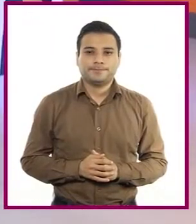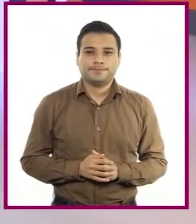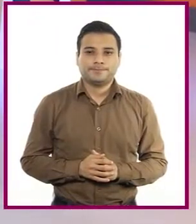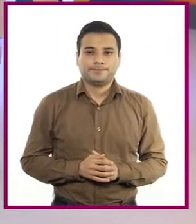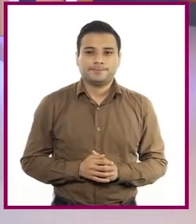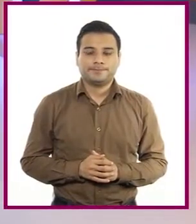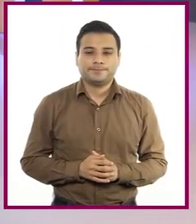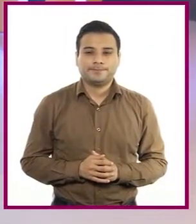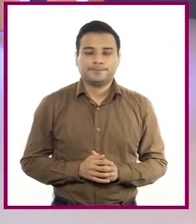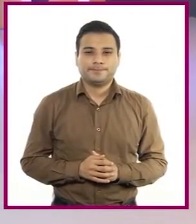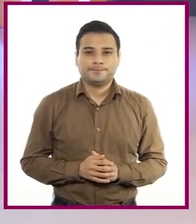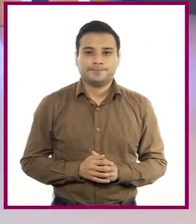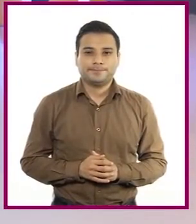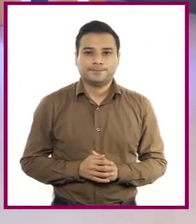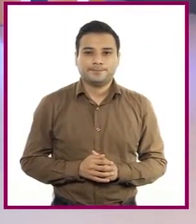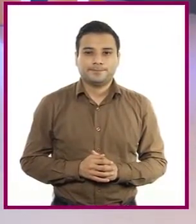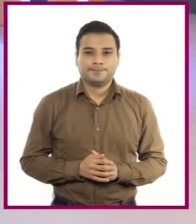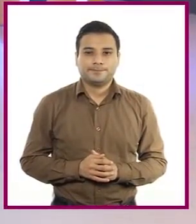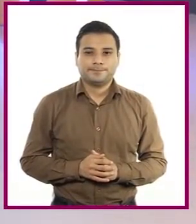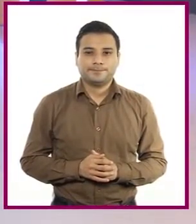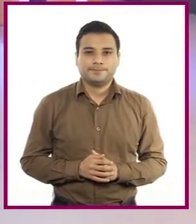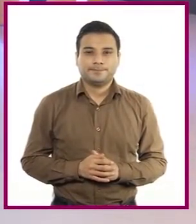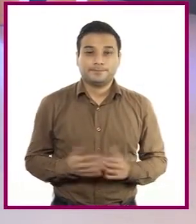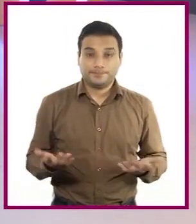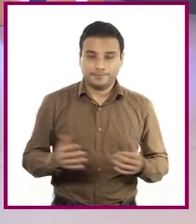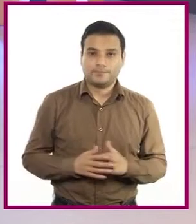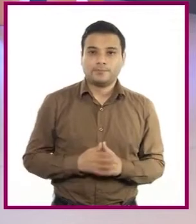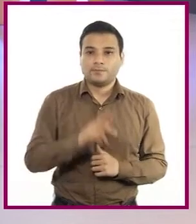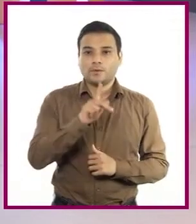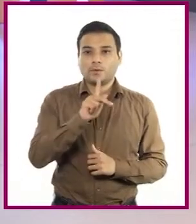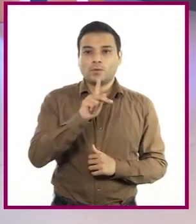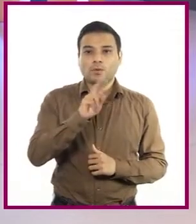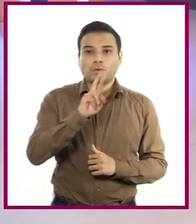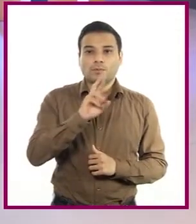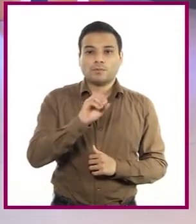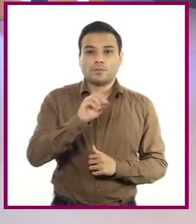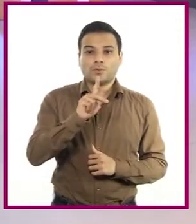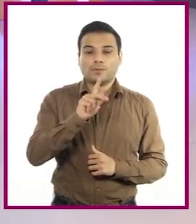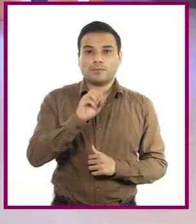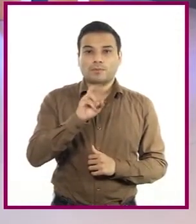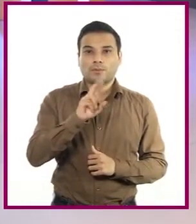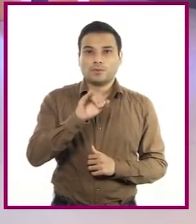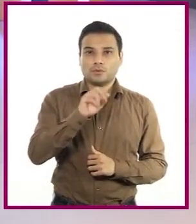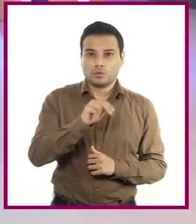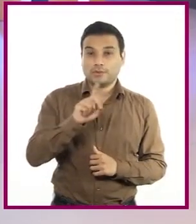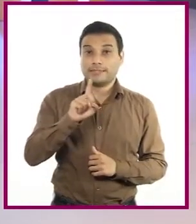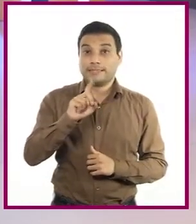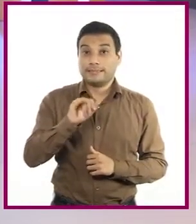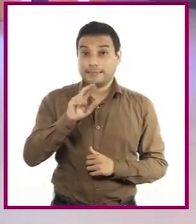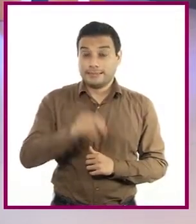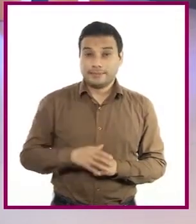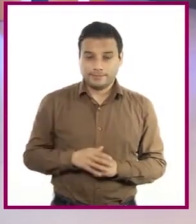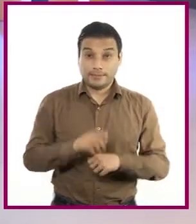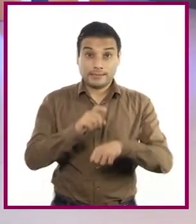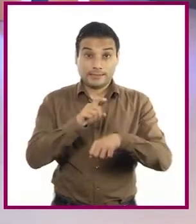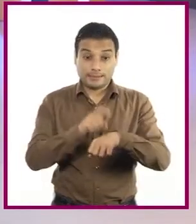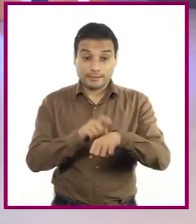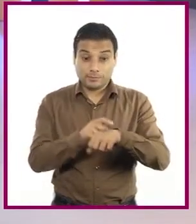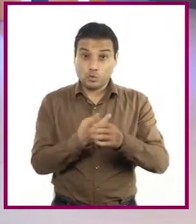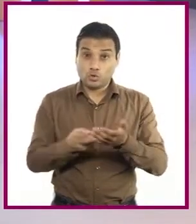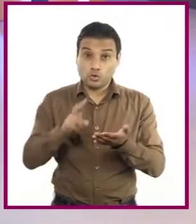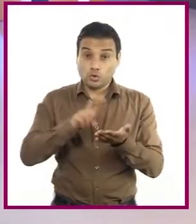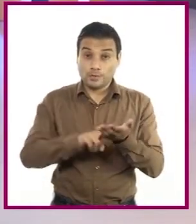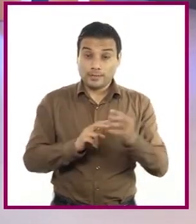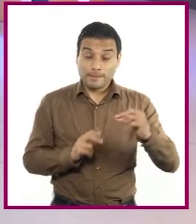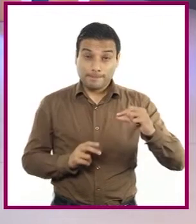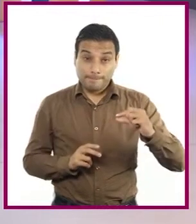Como ocurre en las relaciones de proporcionalidad directa, en este caso, si el tiempo aumenta al doble, el número de las tarjetas